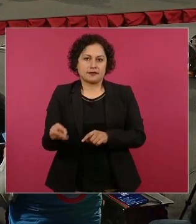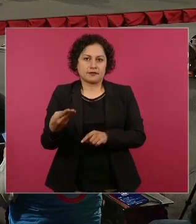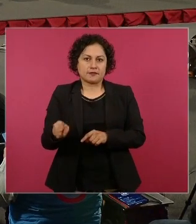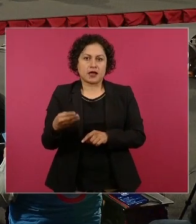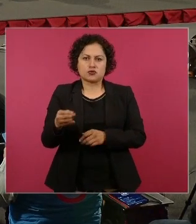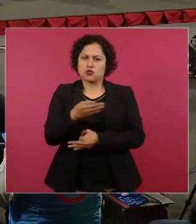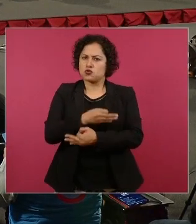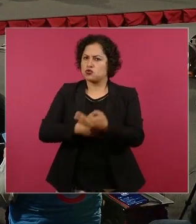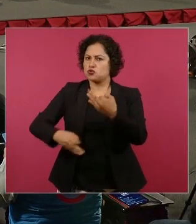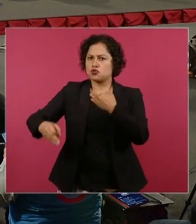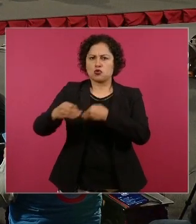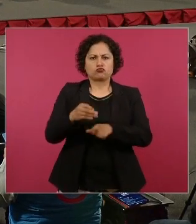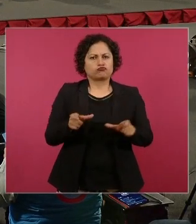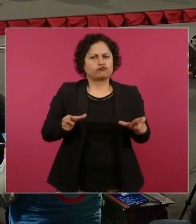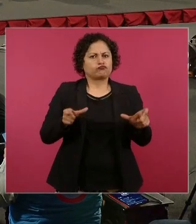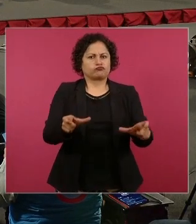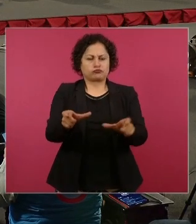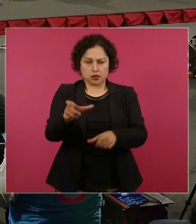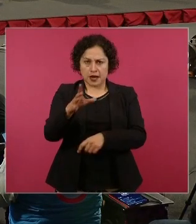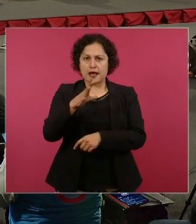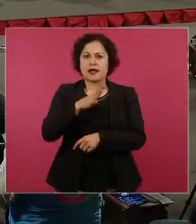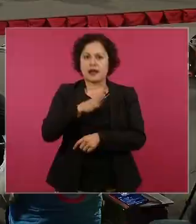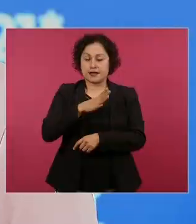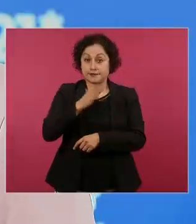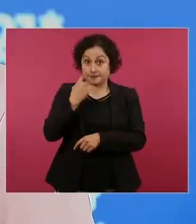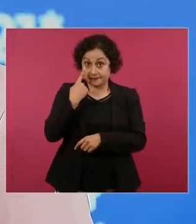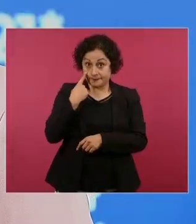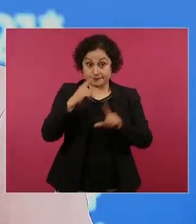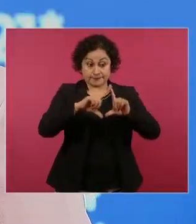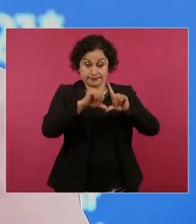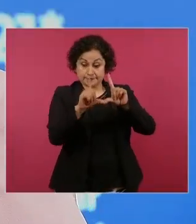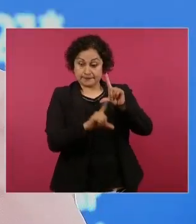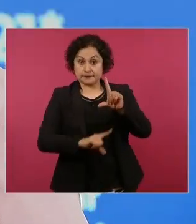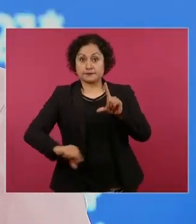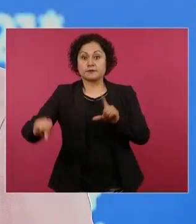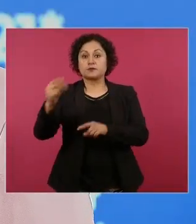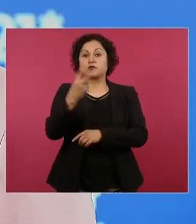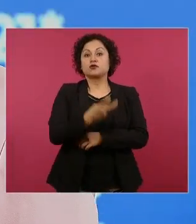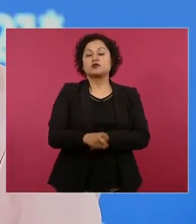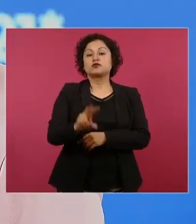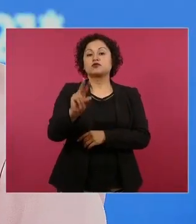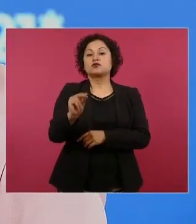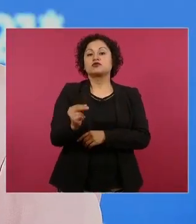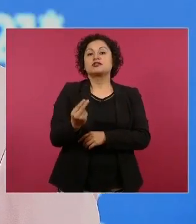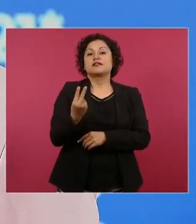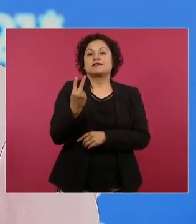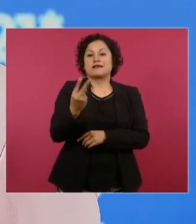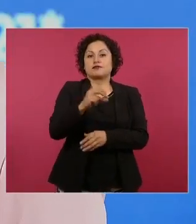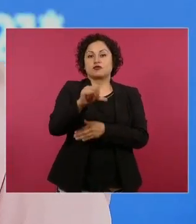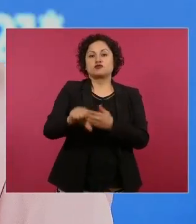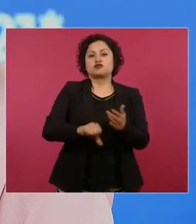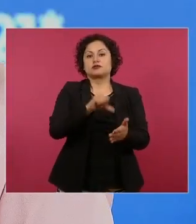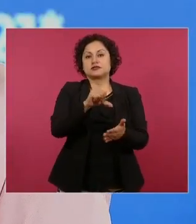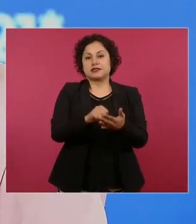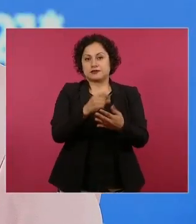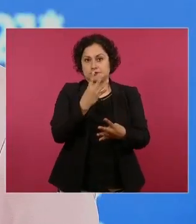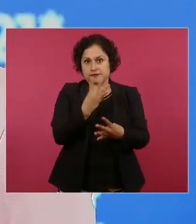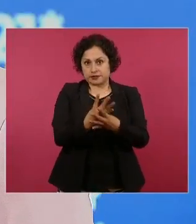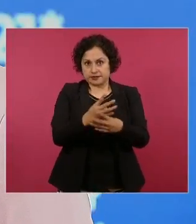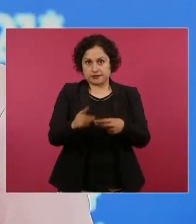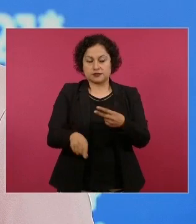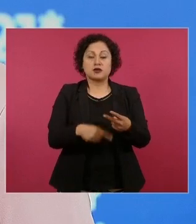materia de seguridad. En el país tenemos 282 centros penitenciarios,